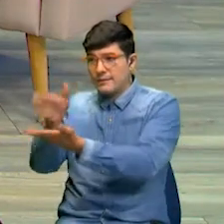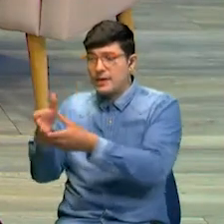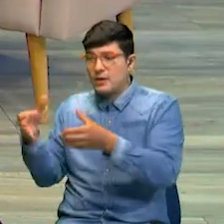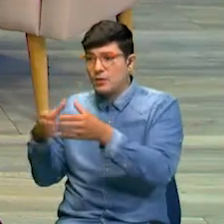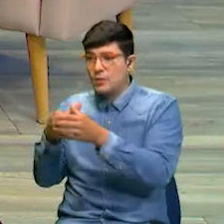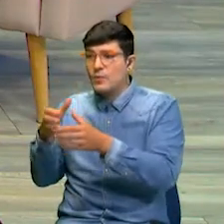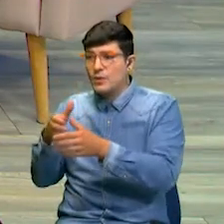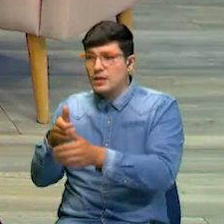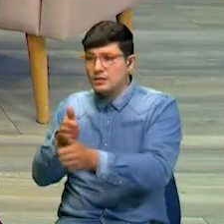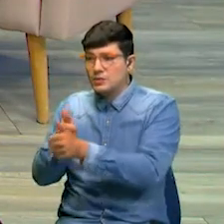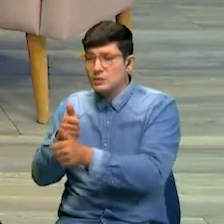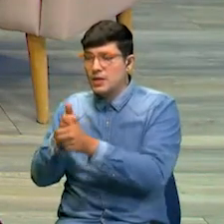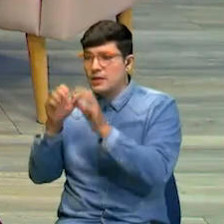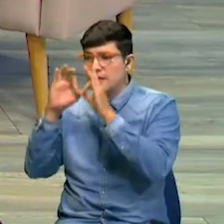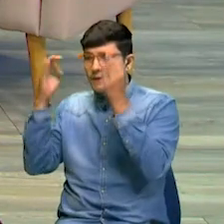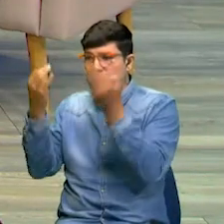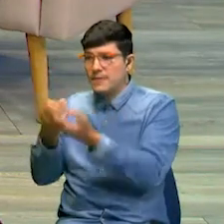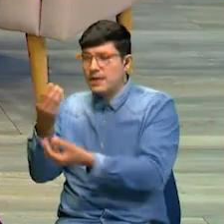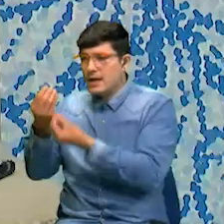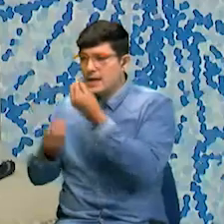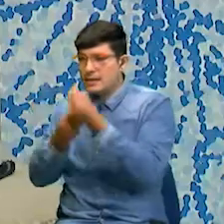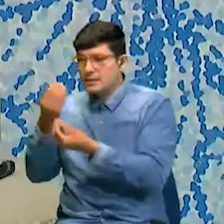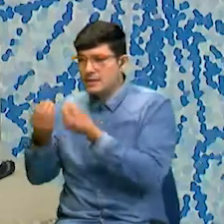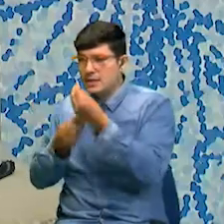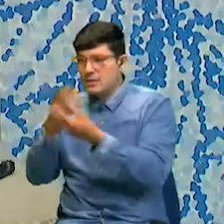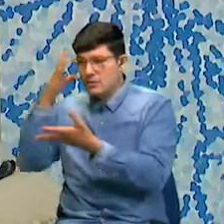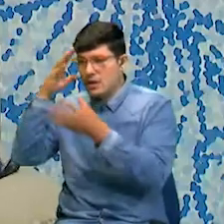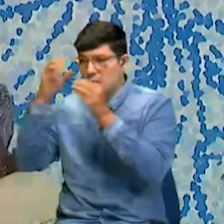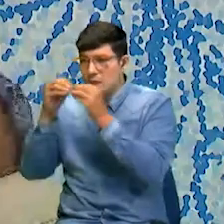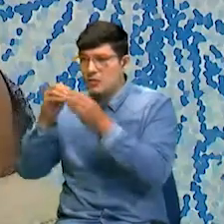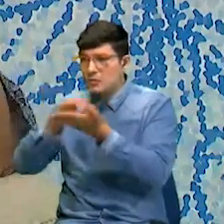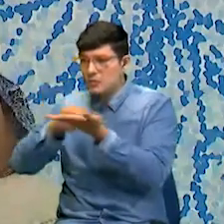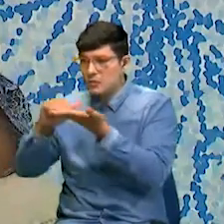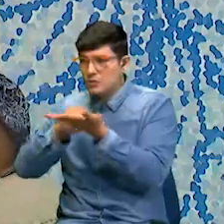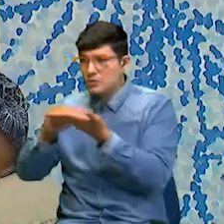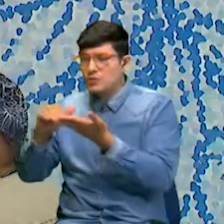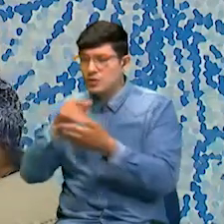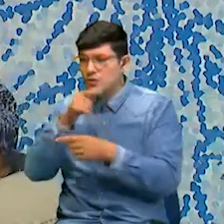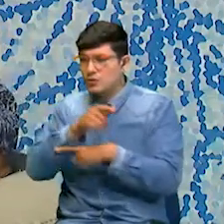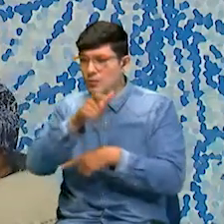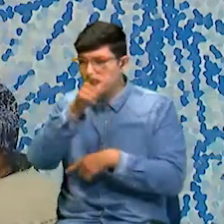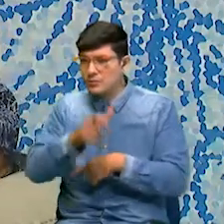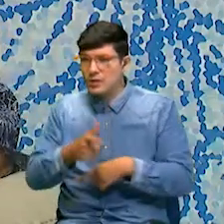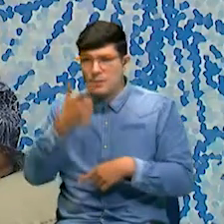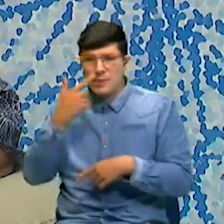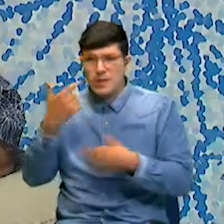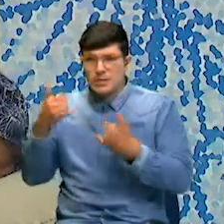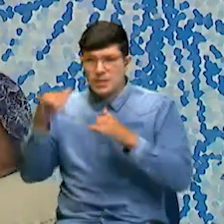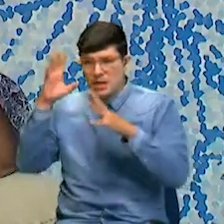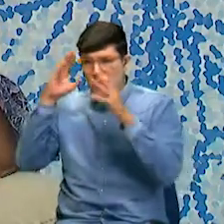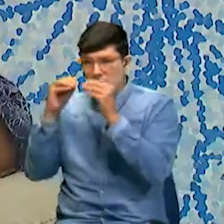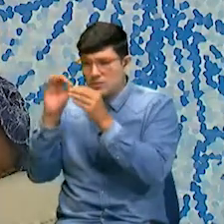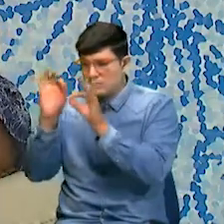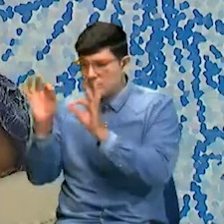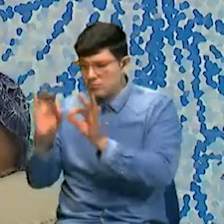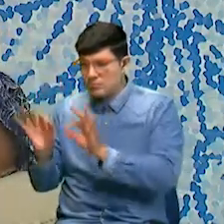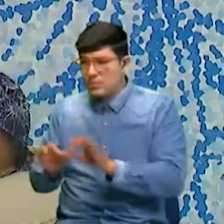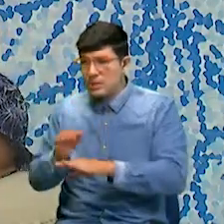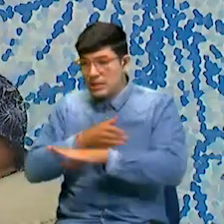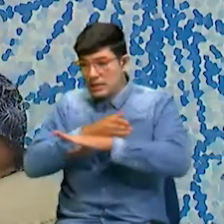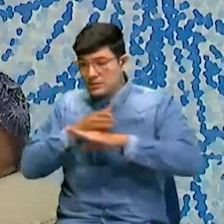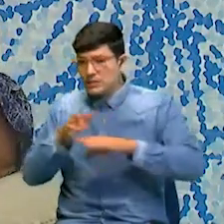de familia y hacer una conciliación con el señor donde queden establecidos todos estos temas. Y si el